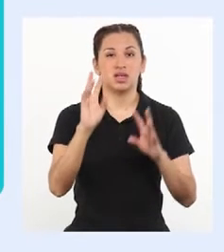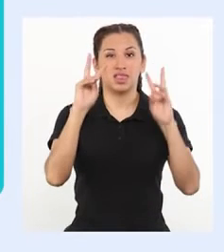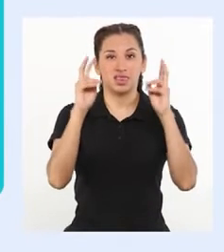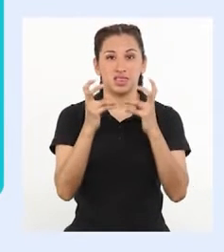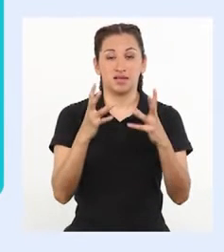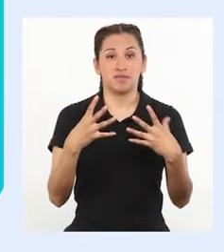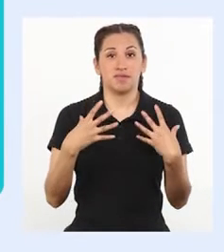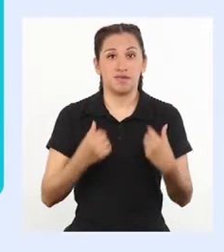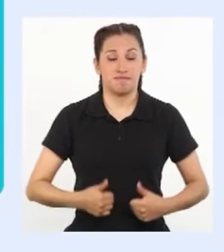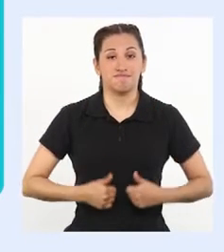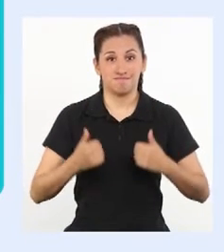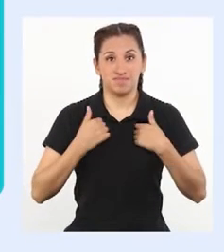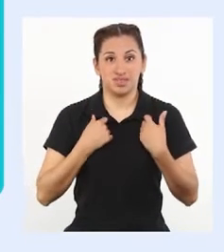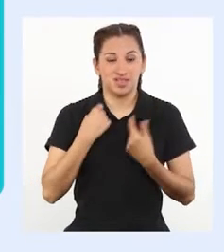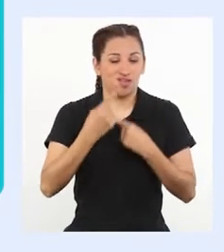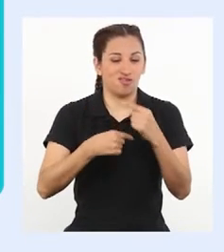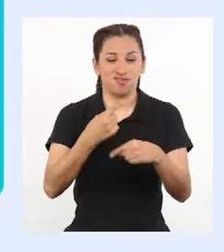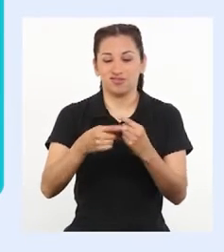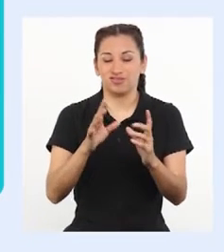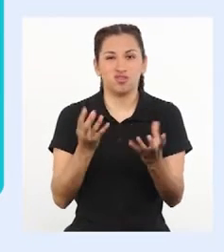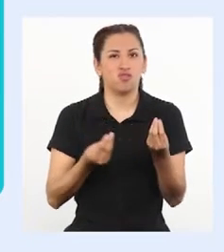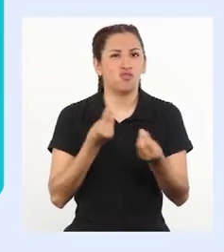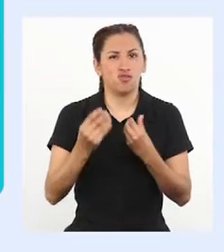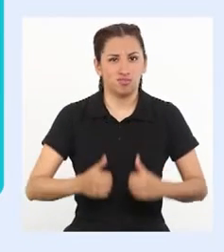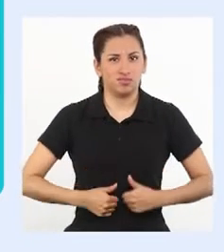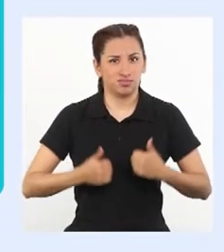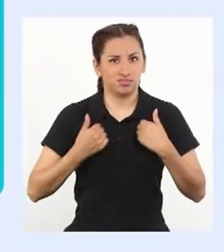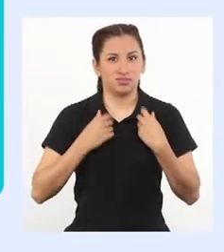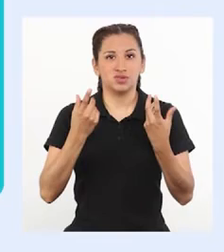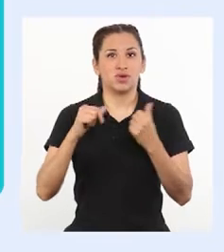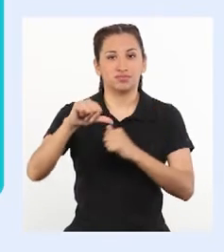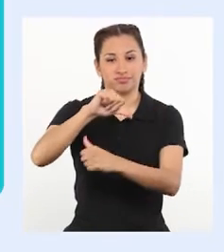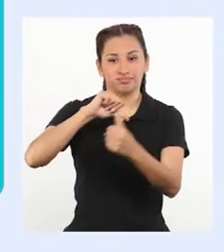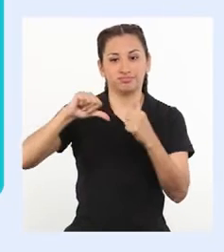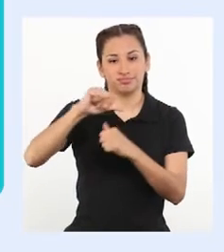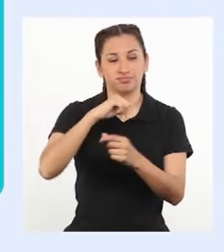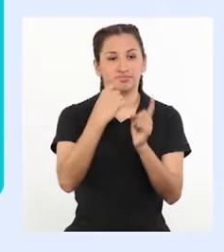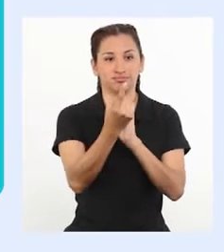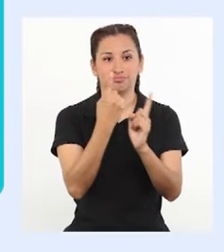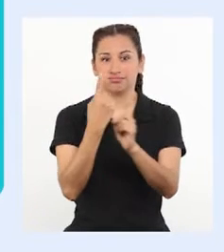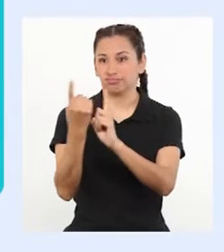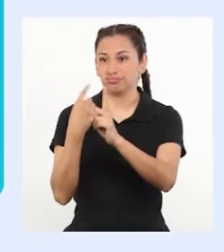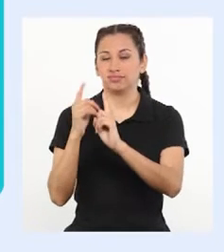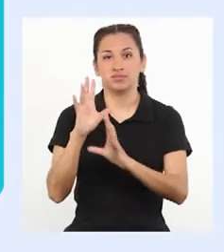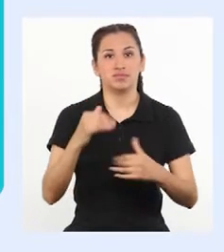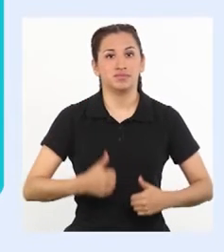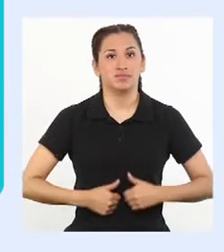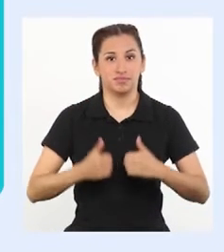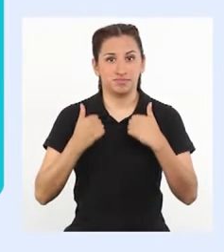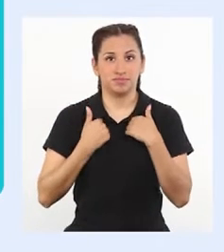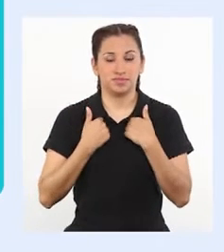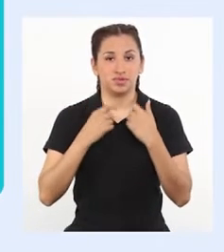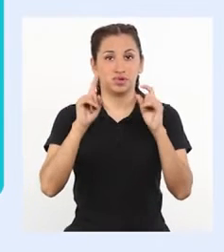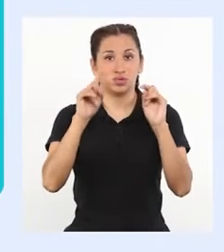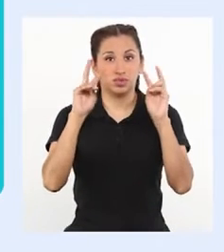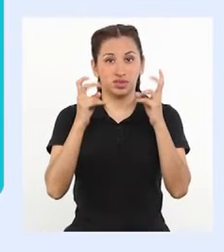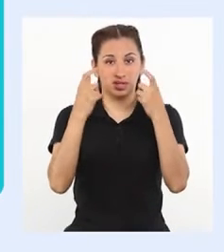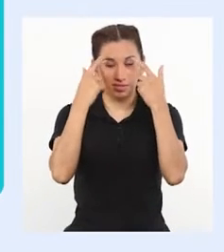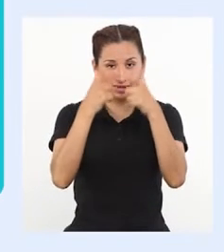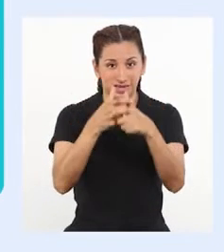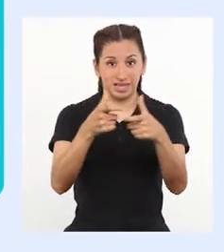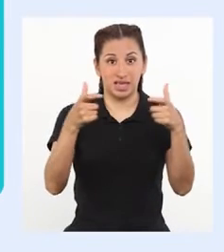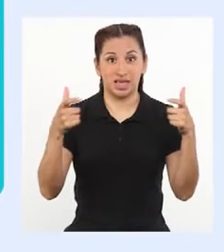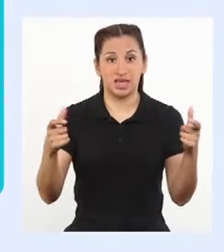el estilo de vida es una forma general de vida basada en la interacción entre las condiciones de vida en un